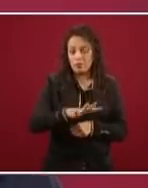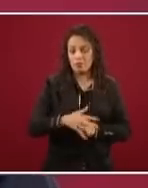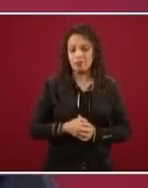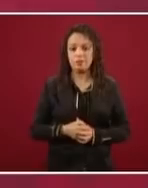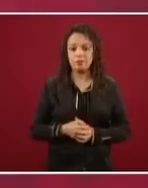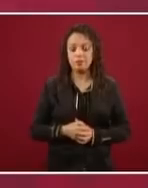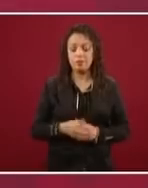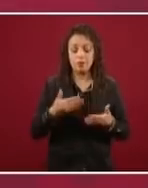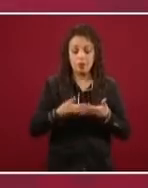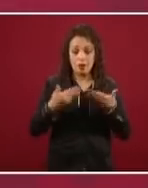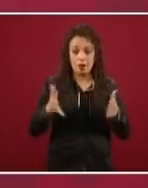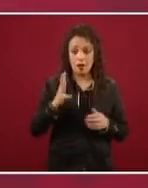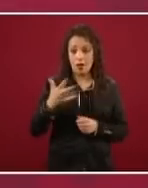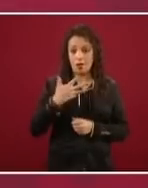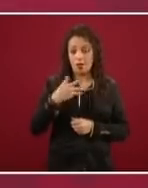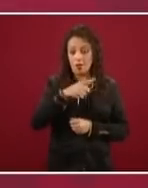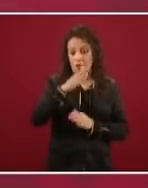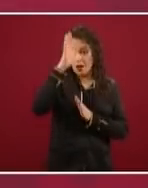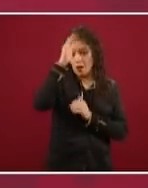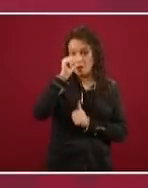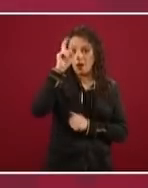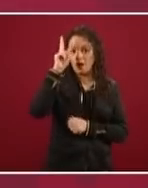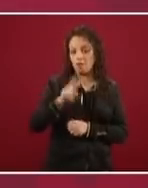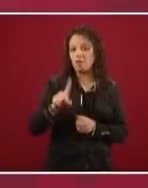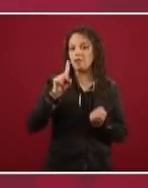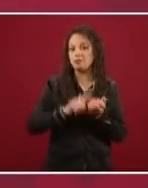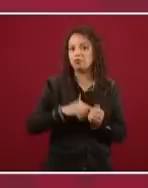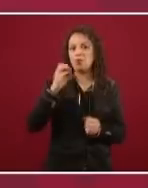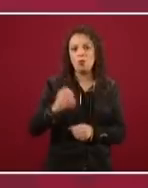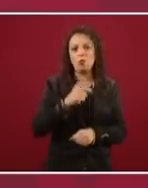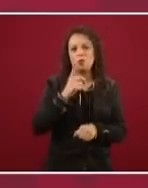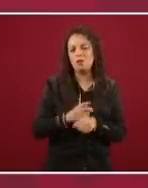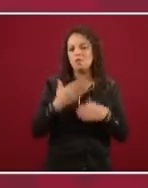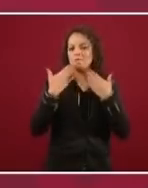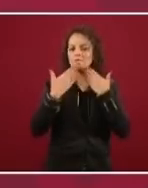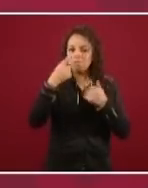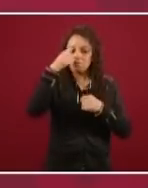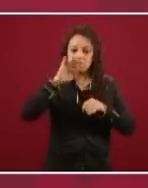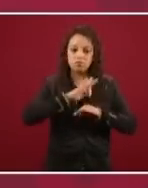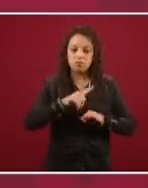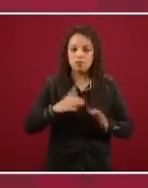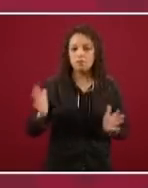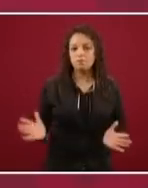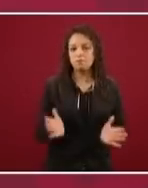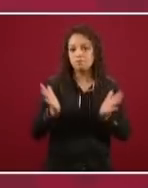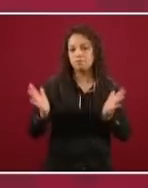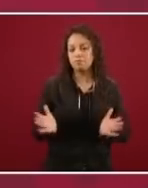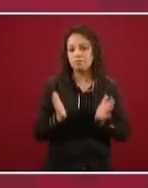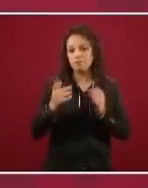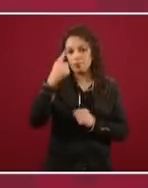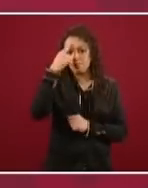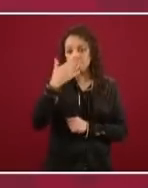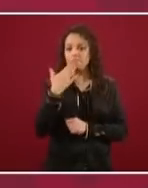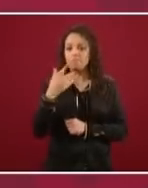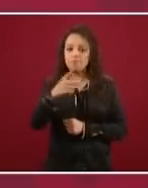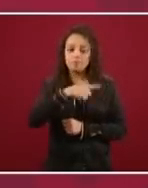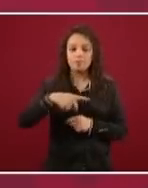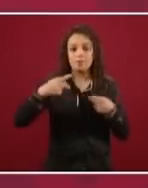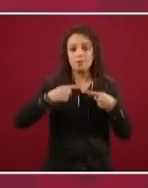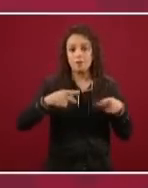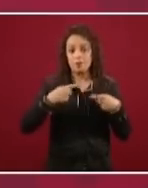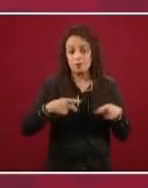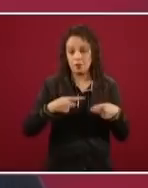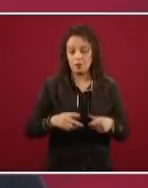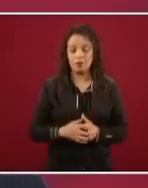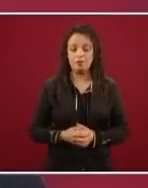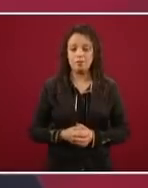que están existiendo es una enorme oportunidad realmente para incluso democratizar mucho más la sociedad hoy estamos viviendo